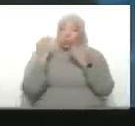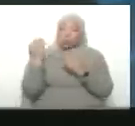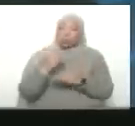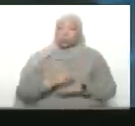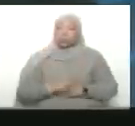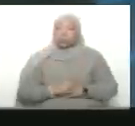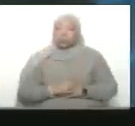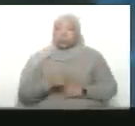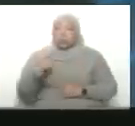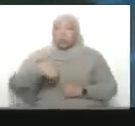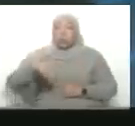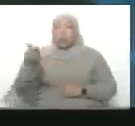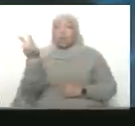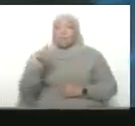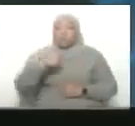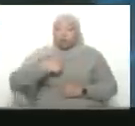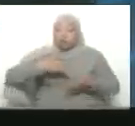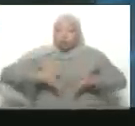importante